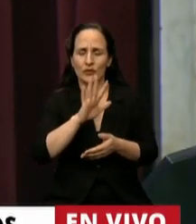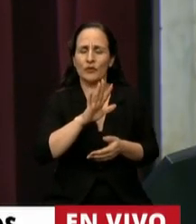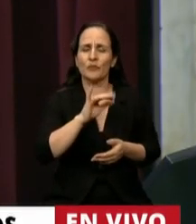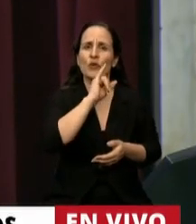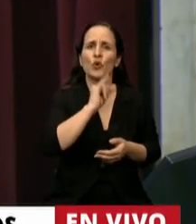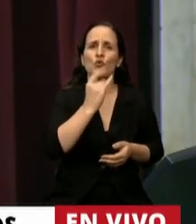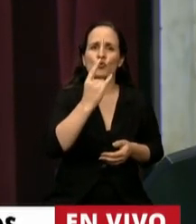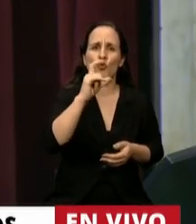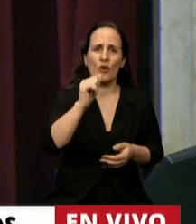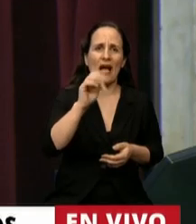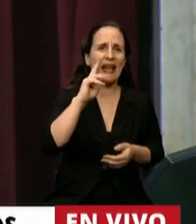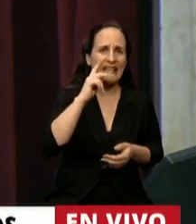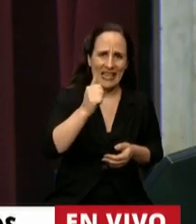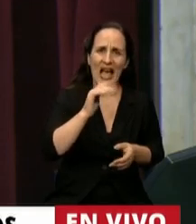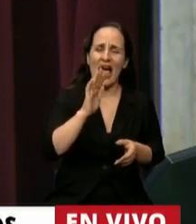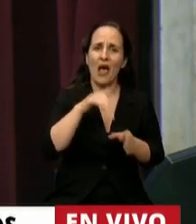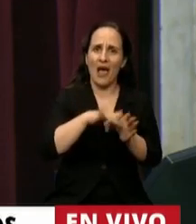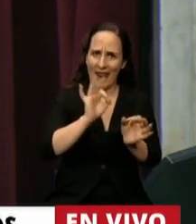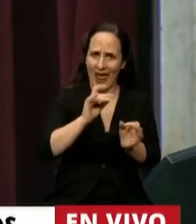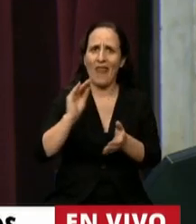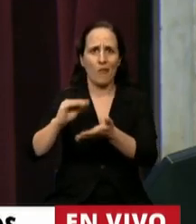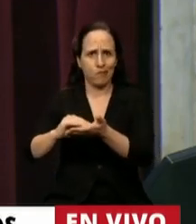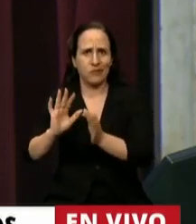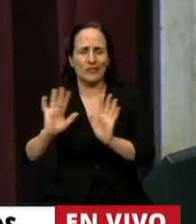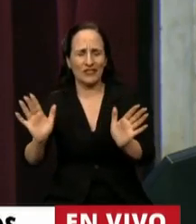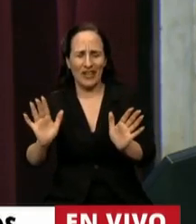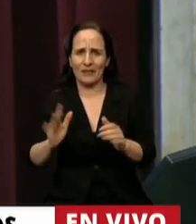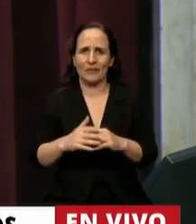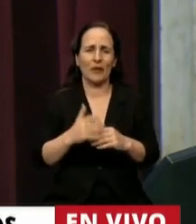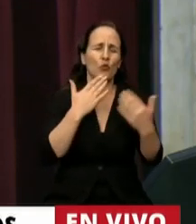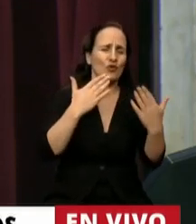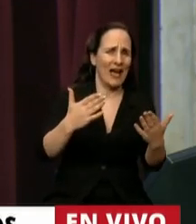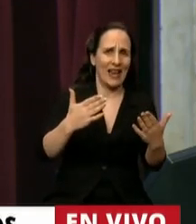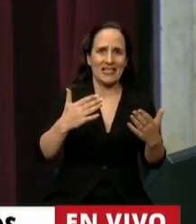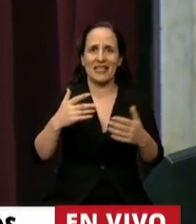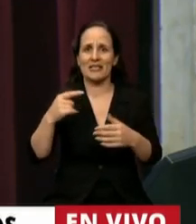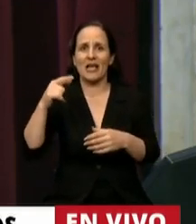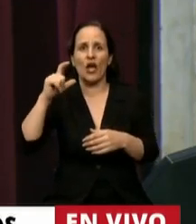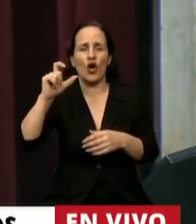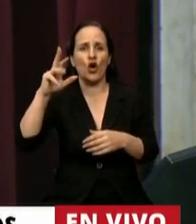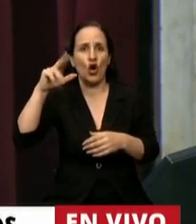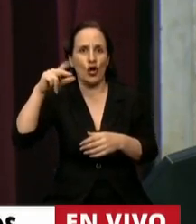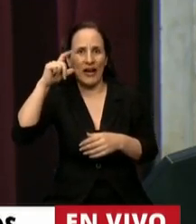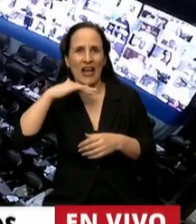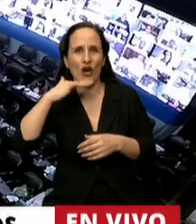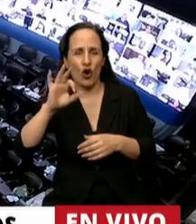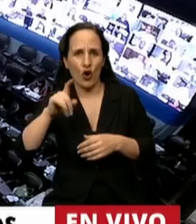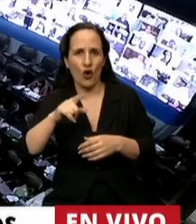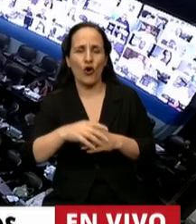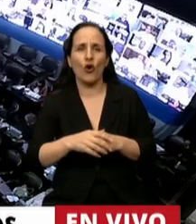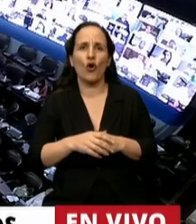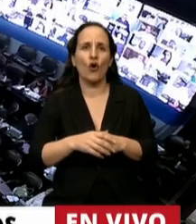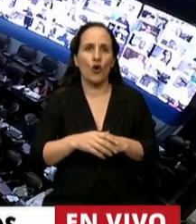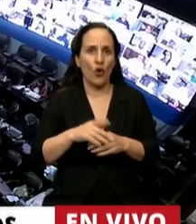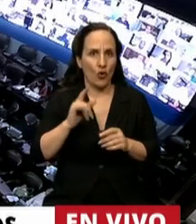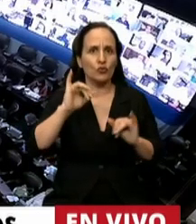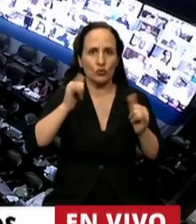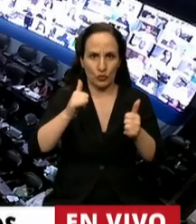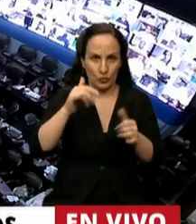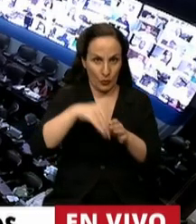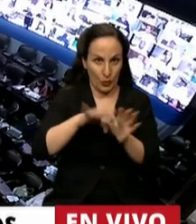Sucaría, ya hicimos constar su abstención. Diputada Cornejo, para hacer constar su abstención. Sí,